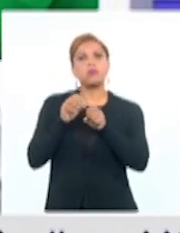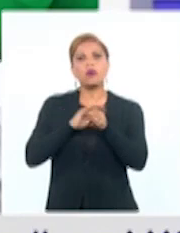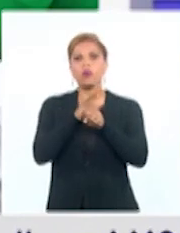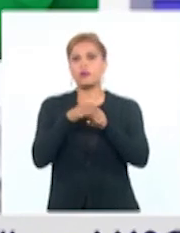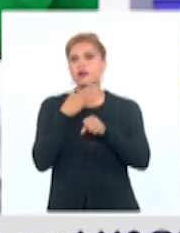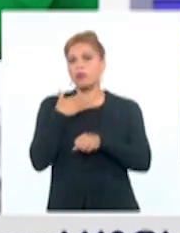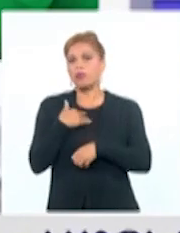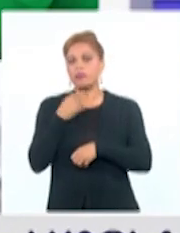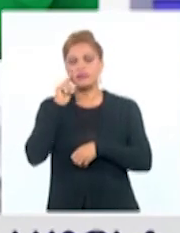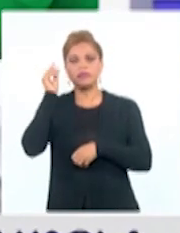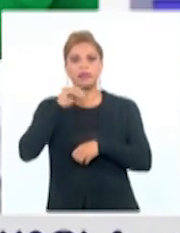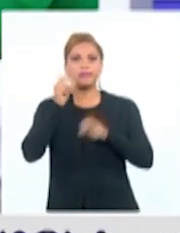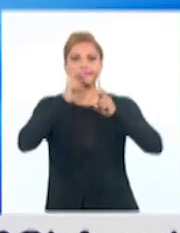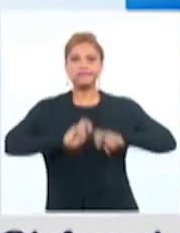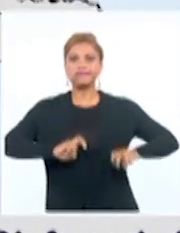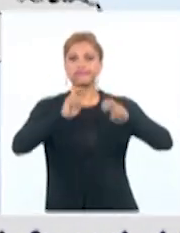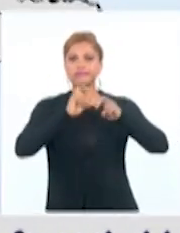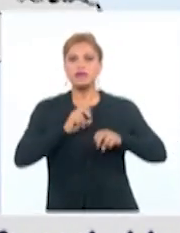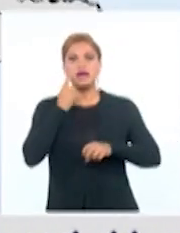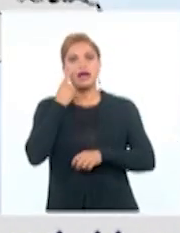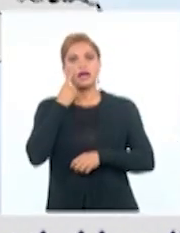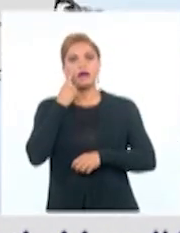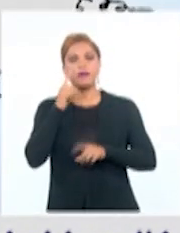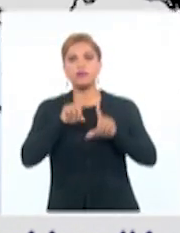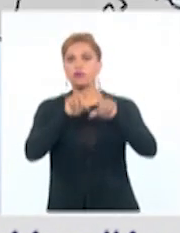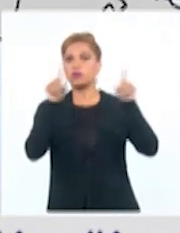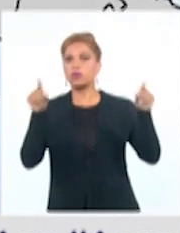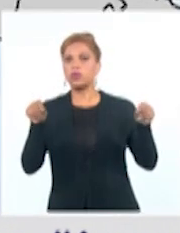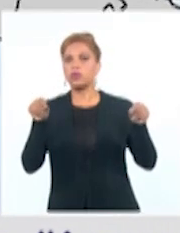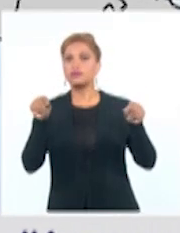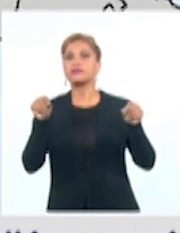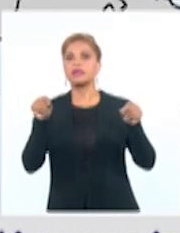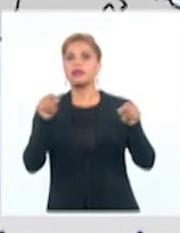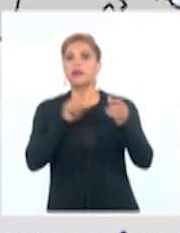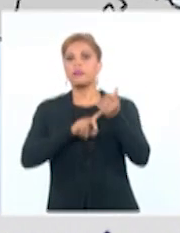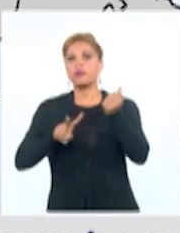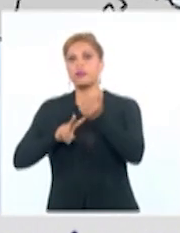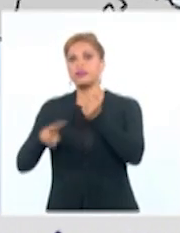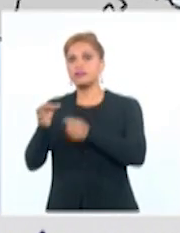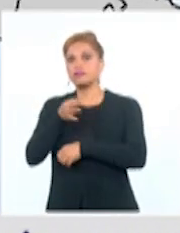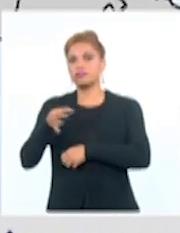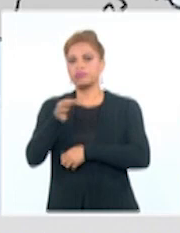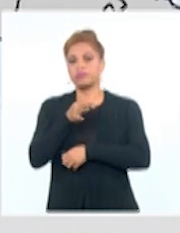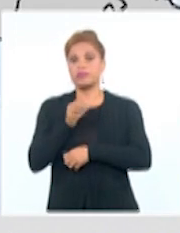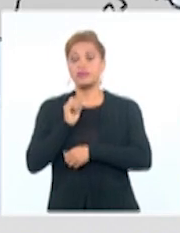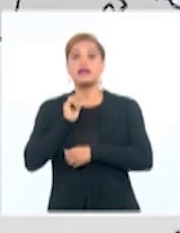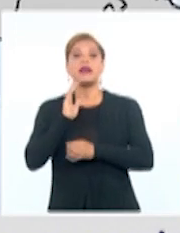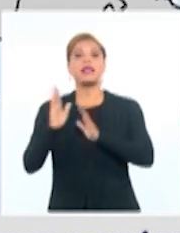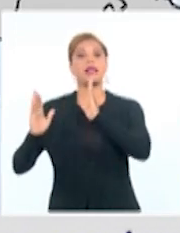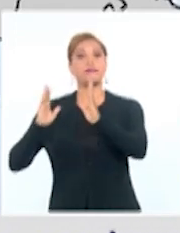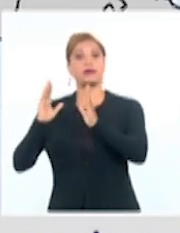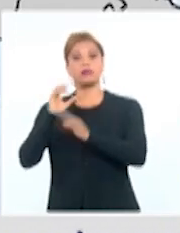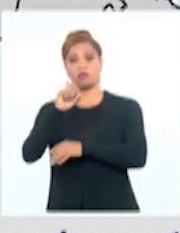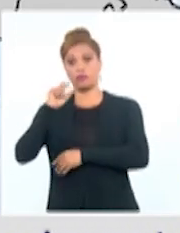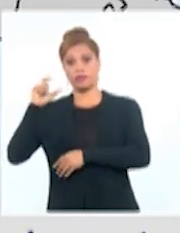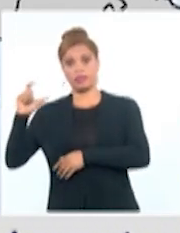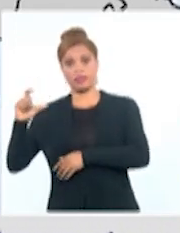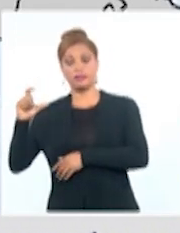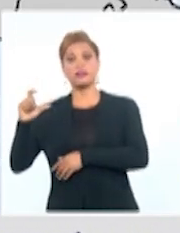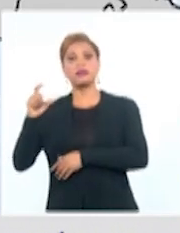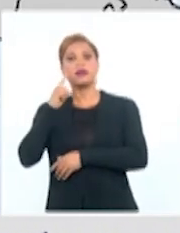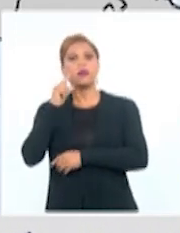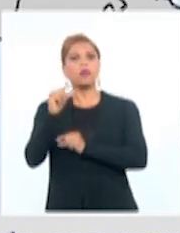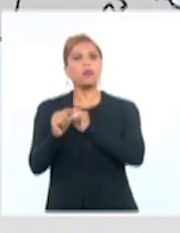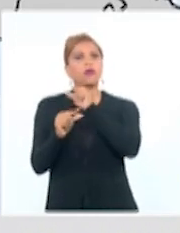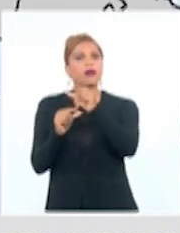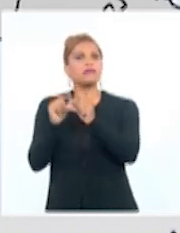el comportamiento por provincias y territorios. El occidente, ahí lo tienen, disminuyendo, como